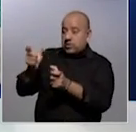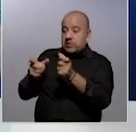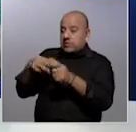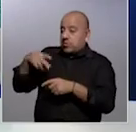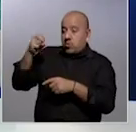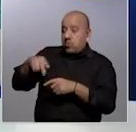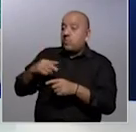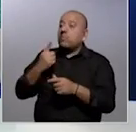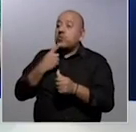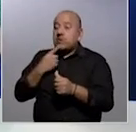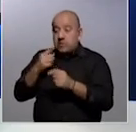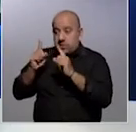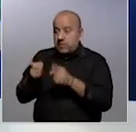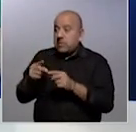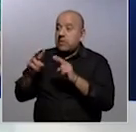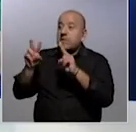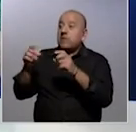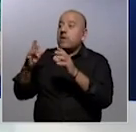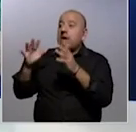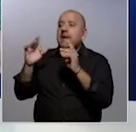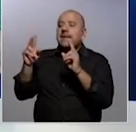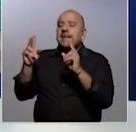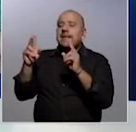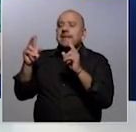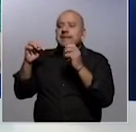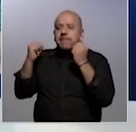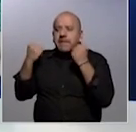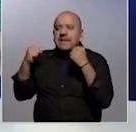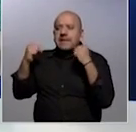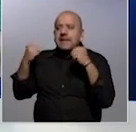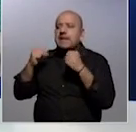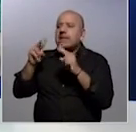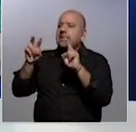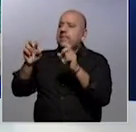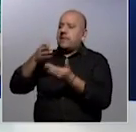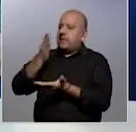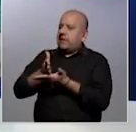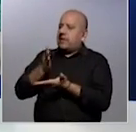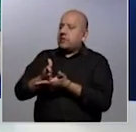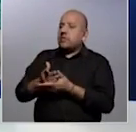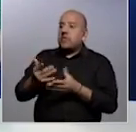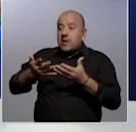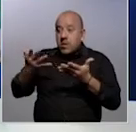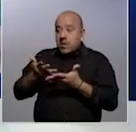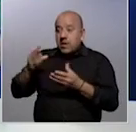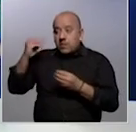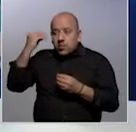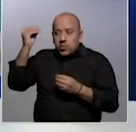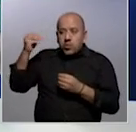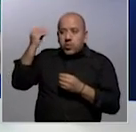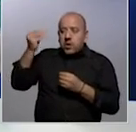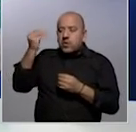políticos también me refiero al ejercicio de derechos pero ahora también esa preocupación por temas que se